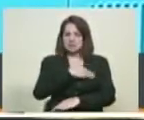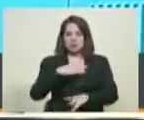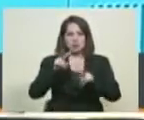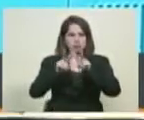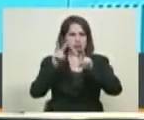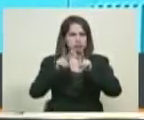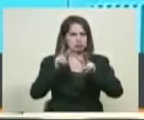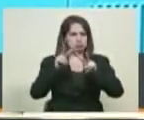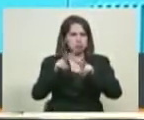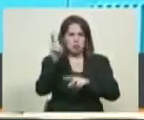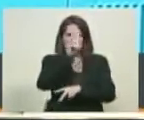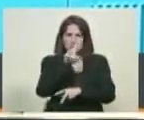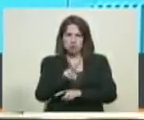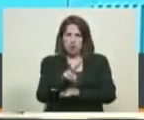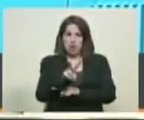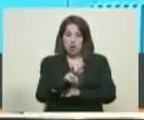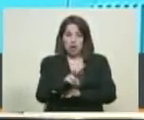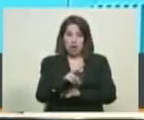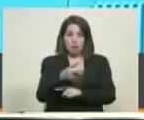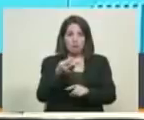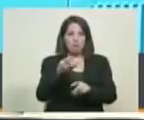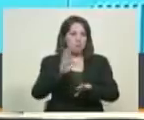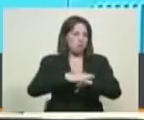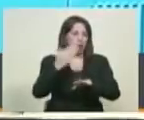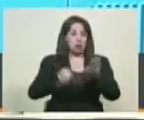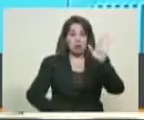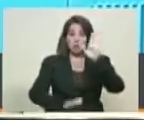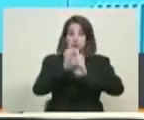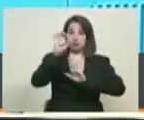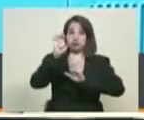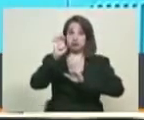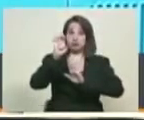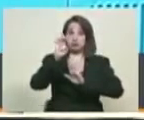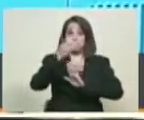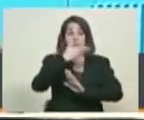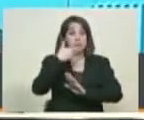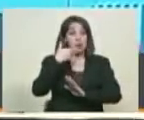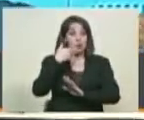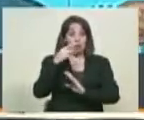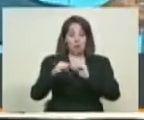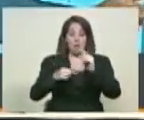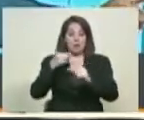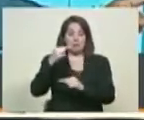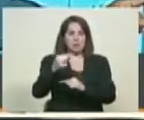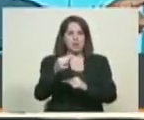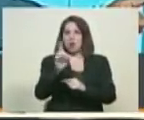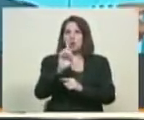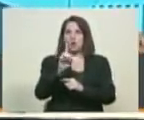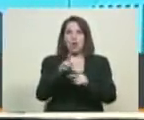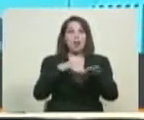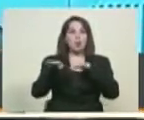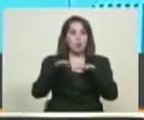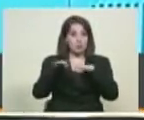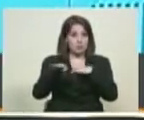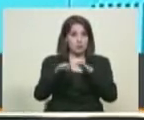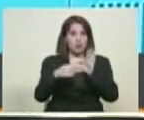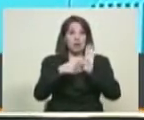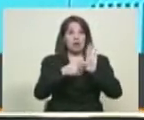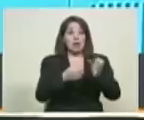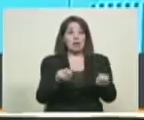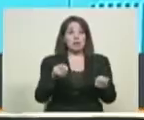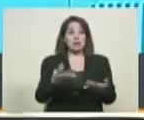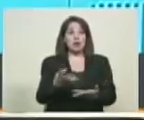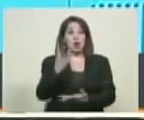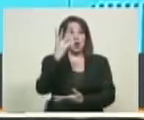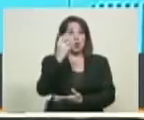Venezuela ha sido un gran éxito? Yo mañana voy a entregar, mañana no, el jueves, entrego la